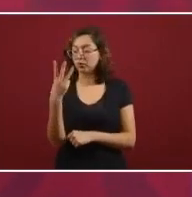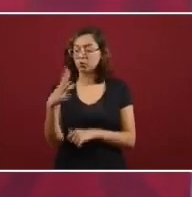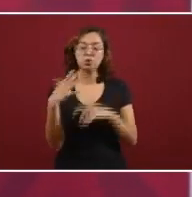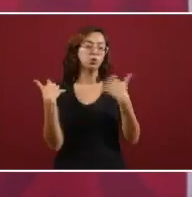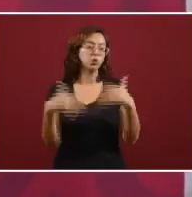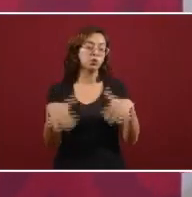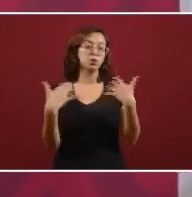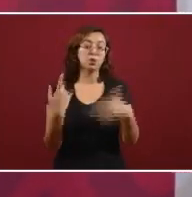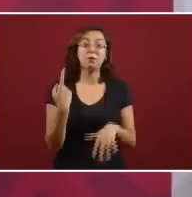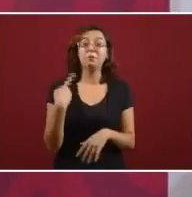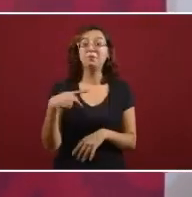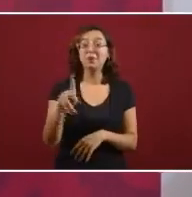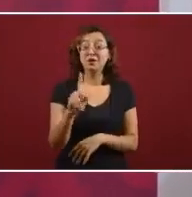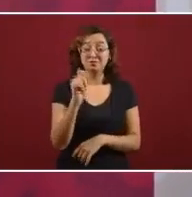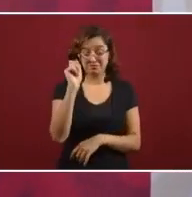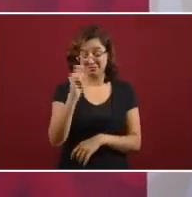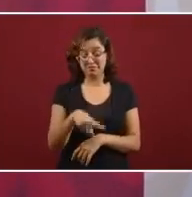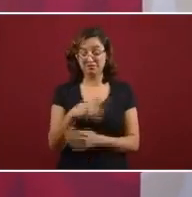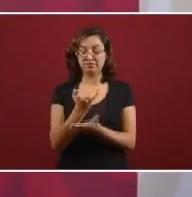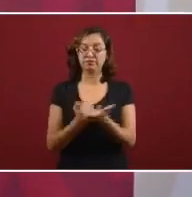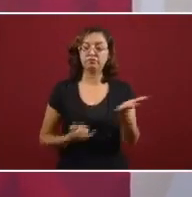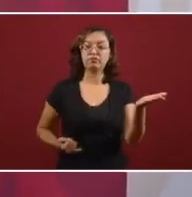decidieron quitar